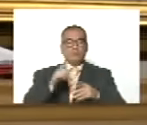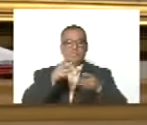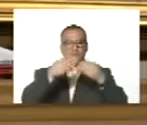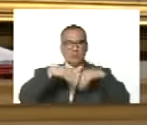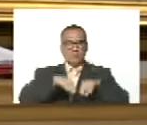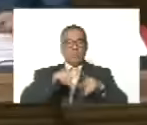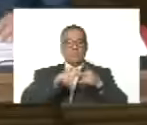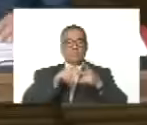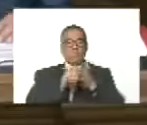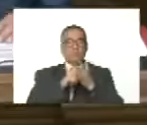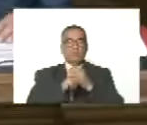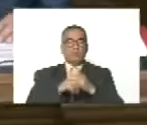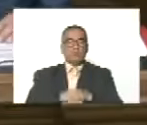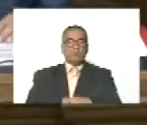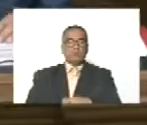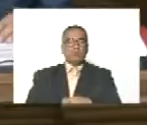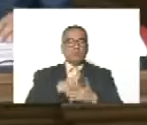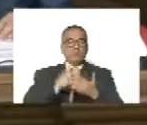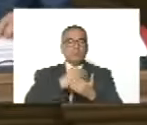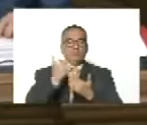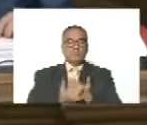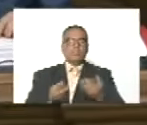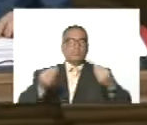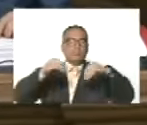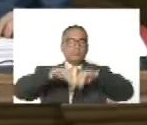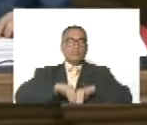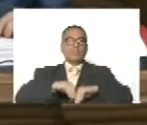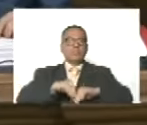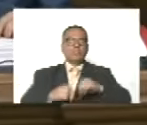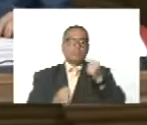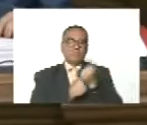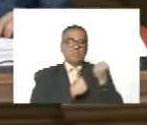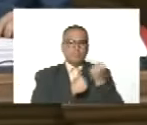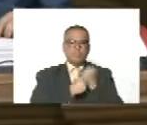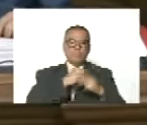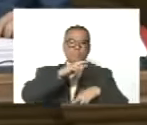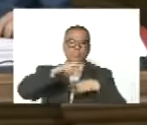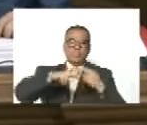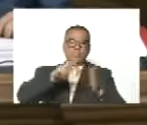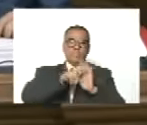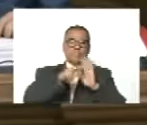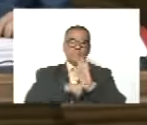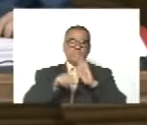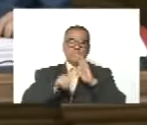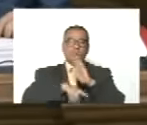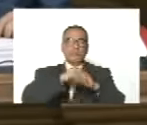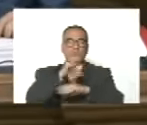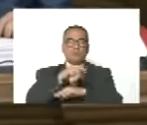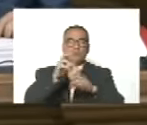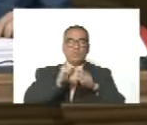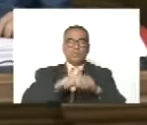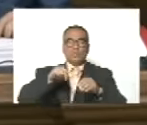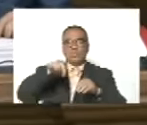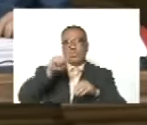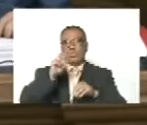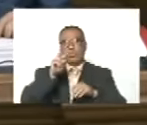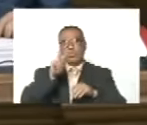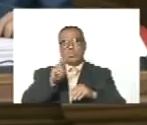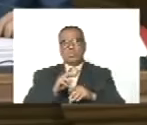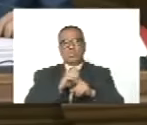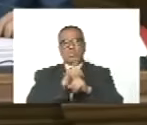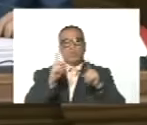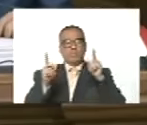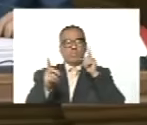punto del orden del día. Proyecto de acuerdo en respaldo a la resolución de la Asamblea General de la ONU que otorga